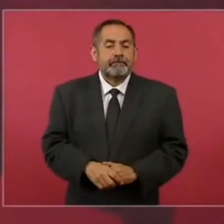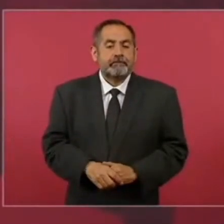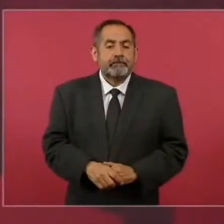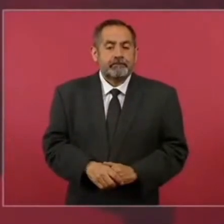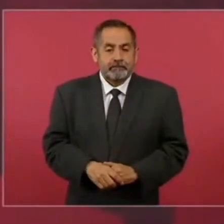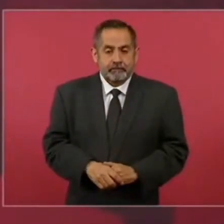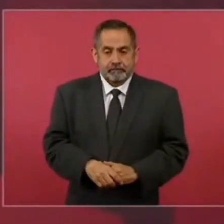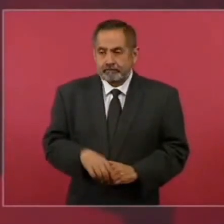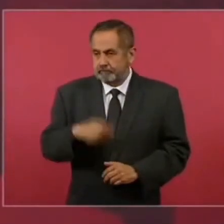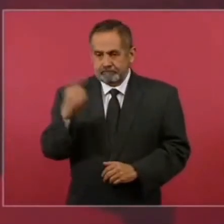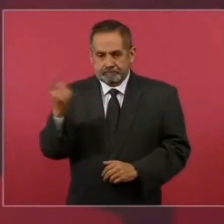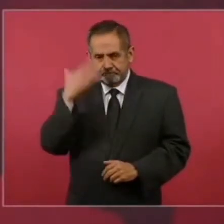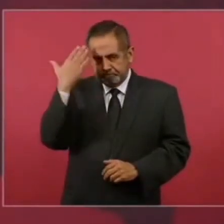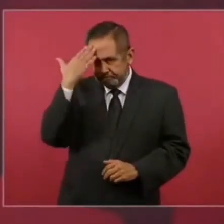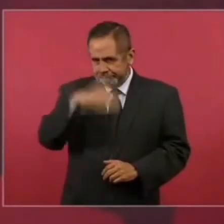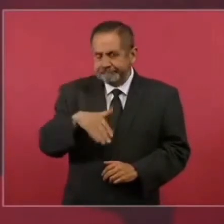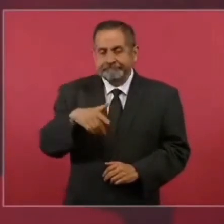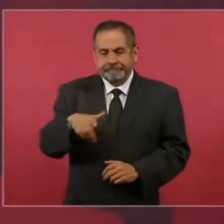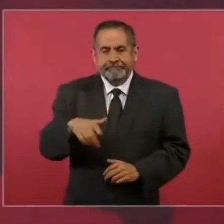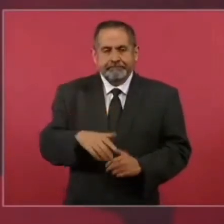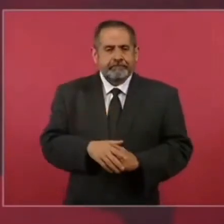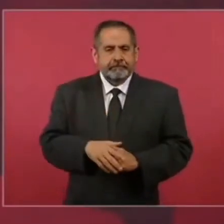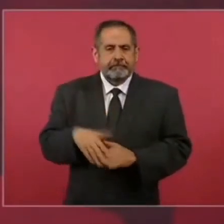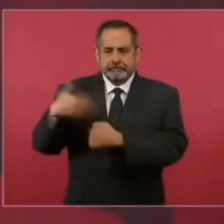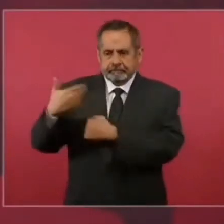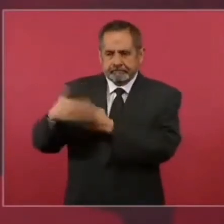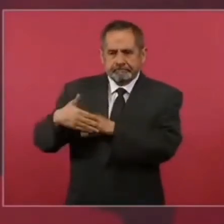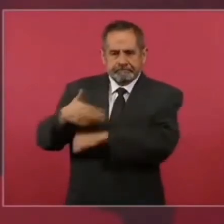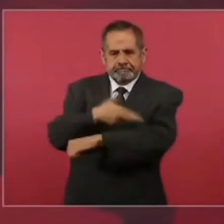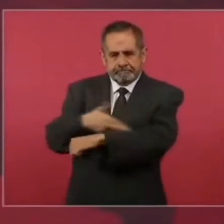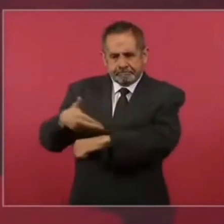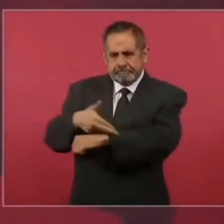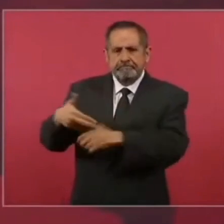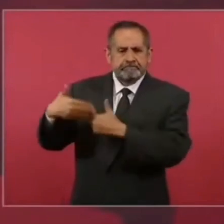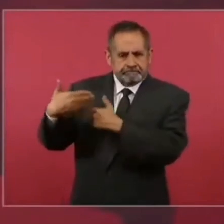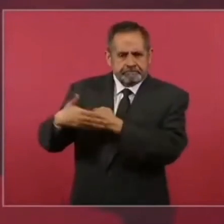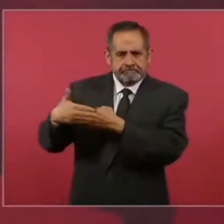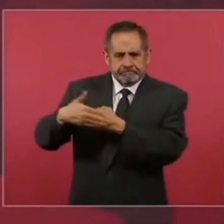Como sabemos, hay un proceso en puerta.